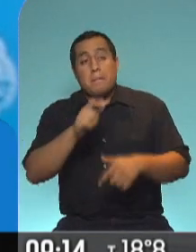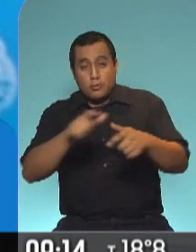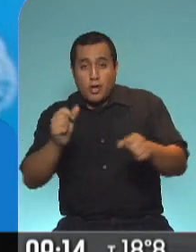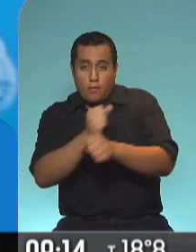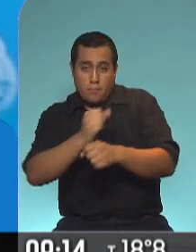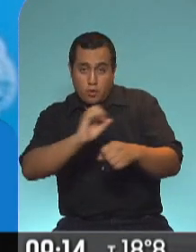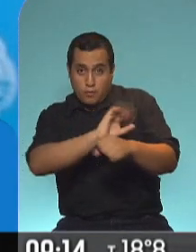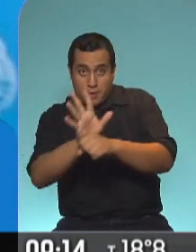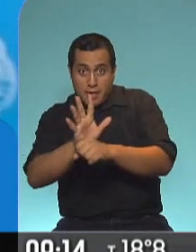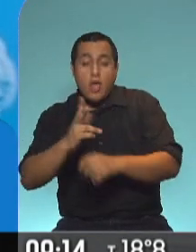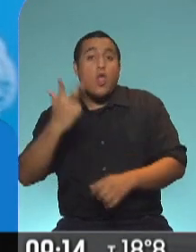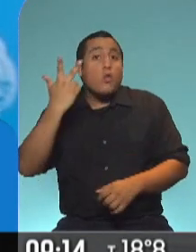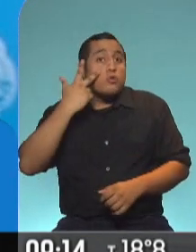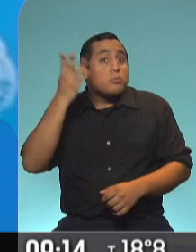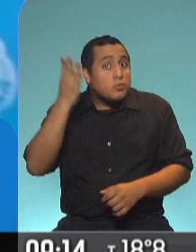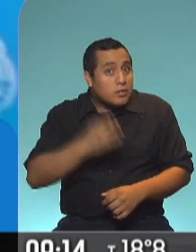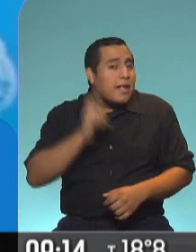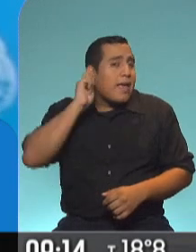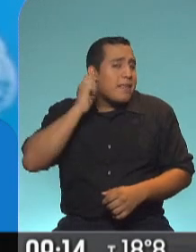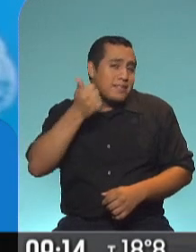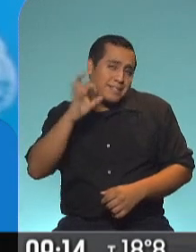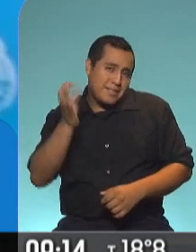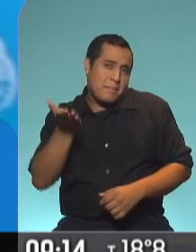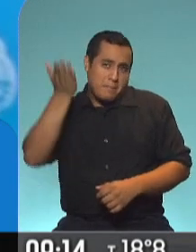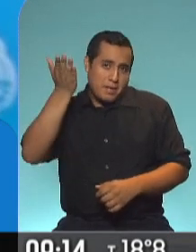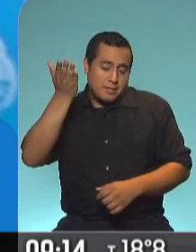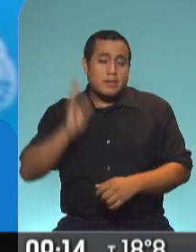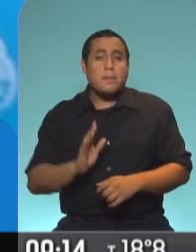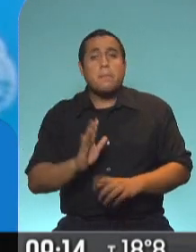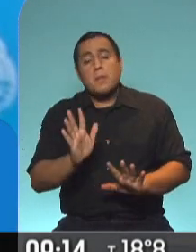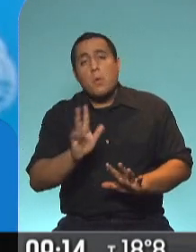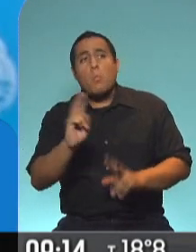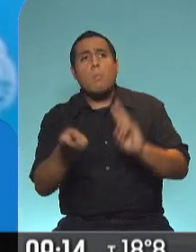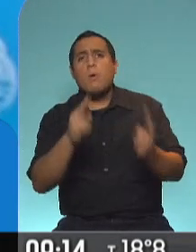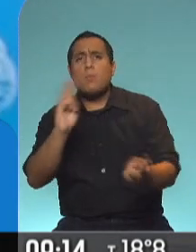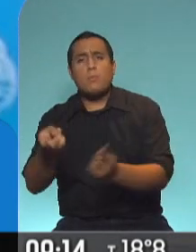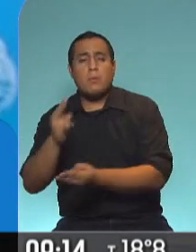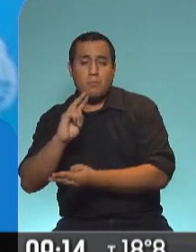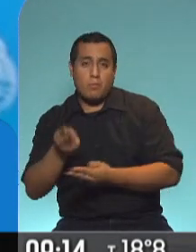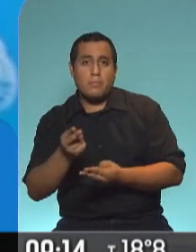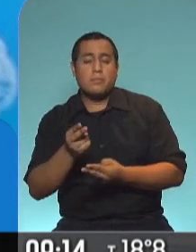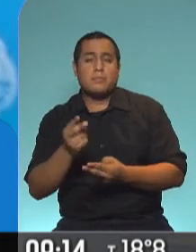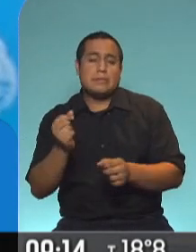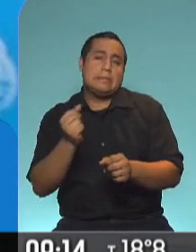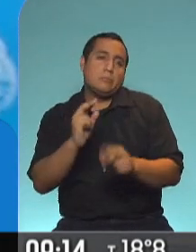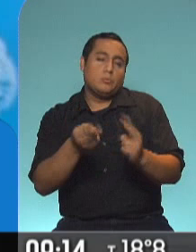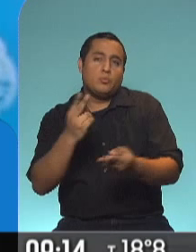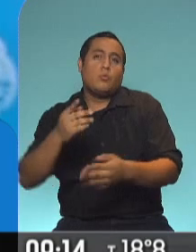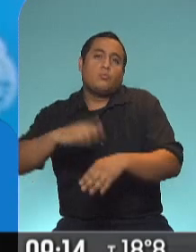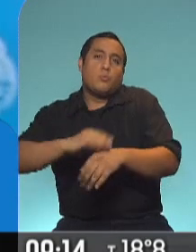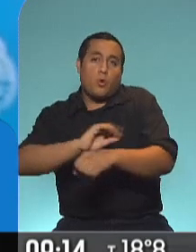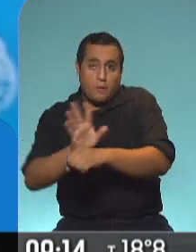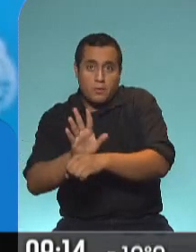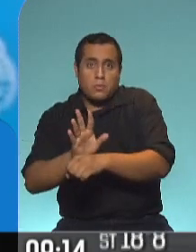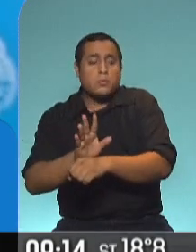el 18 por ciento tiene más de 60 años mientras que de los fallecimientos con forma confirmados por coronavirus